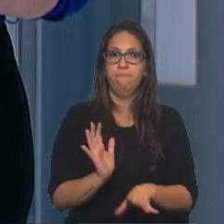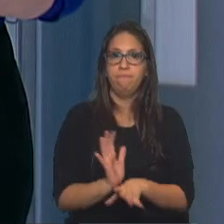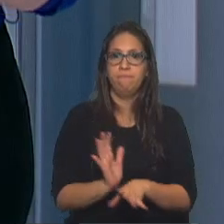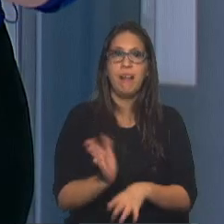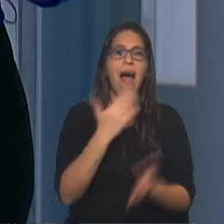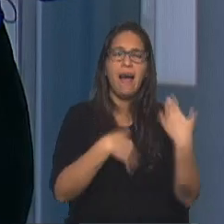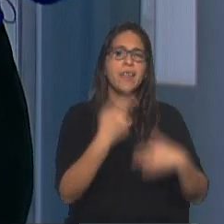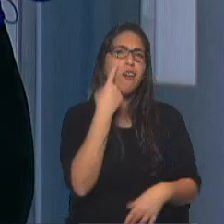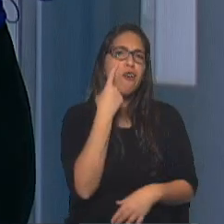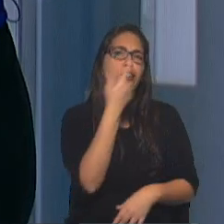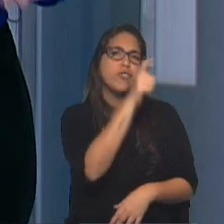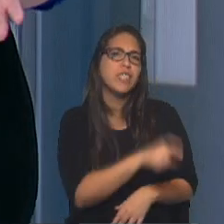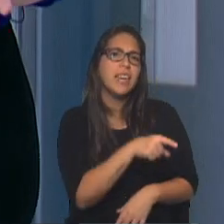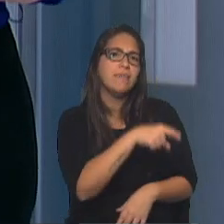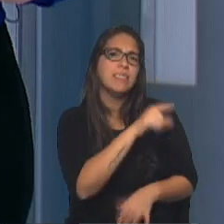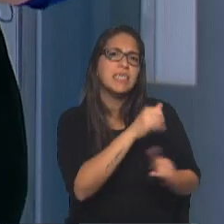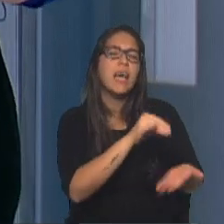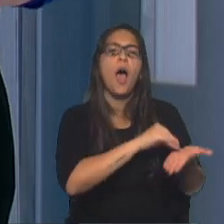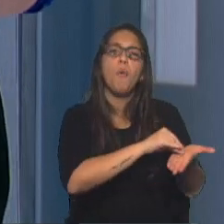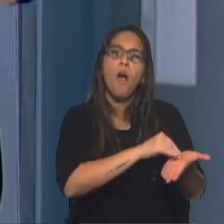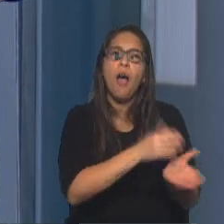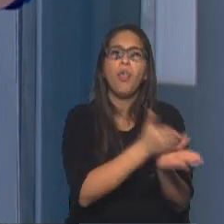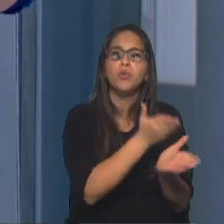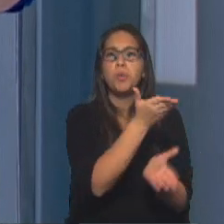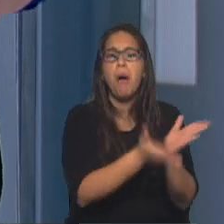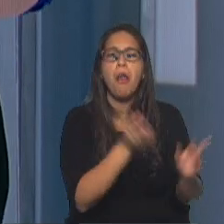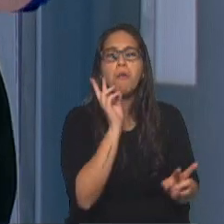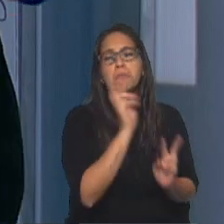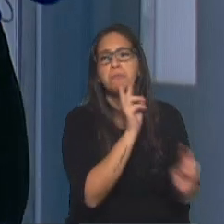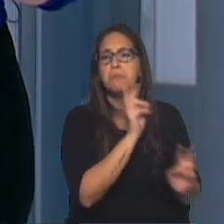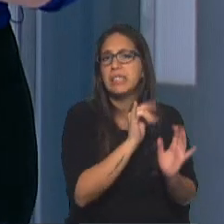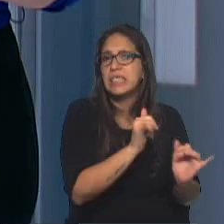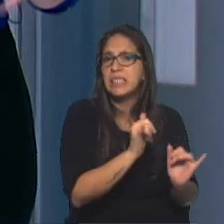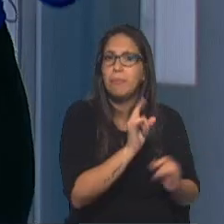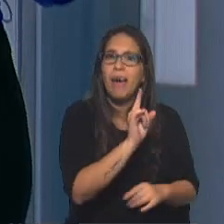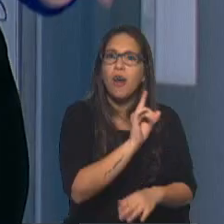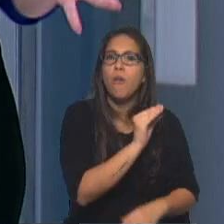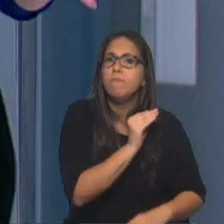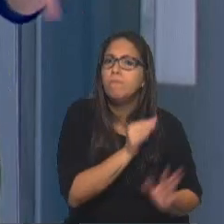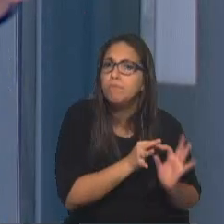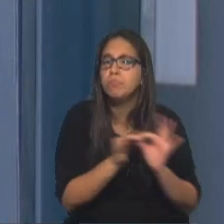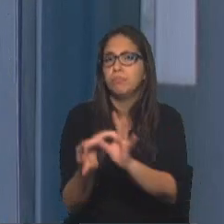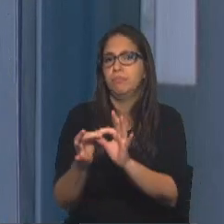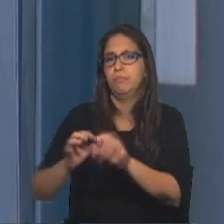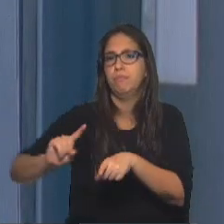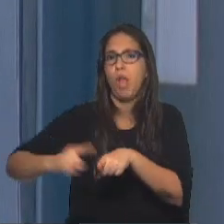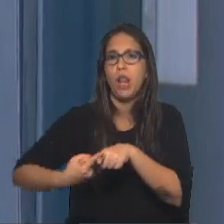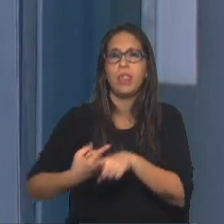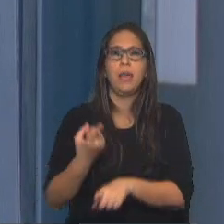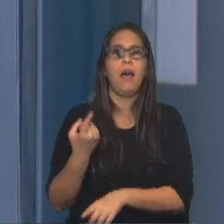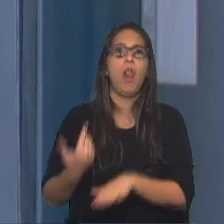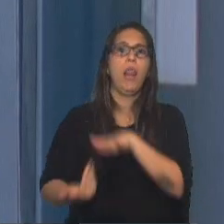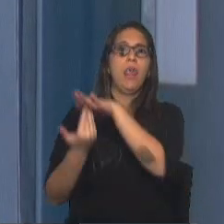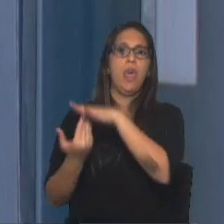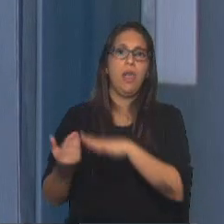conocido justamente por su paso como abogado de derechos humanos, pero que no había tenido ningún vínculo con la dirigencia política. Por